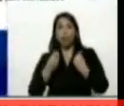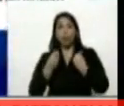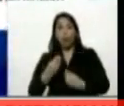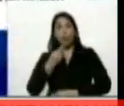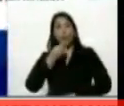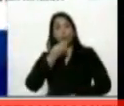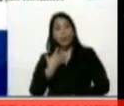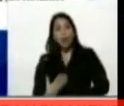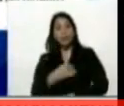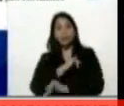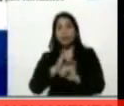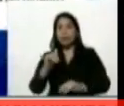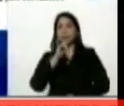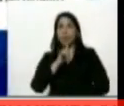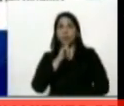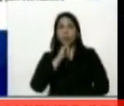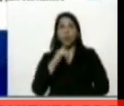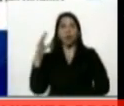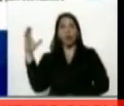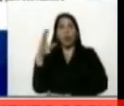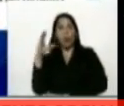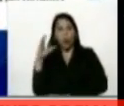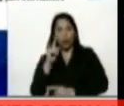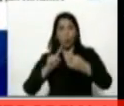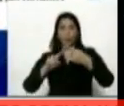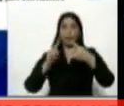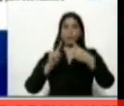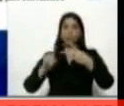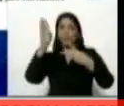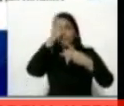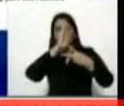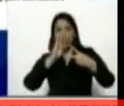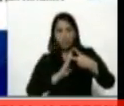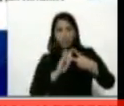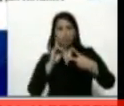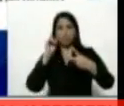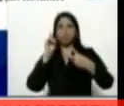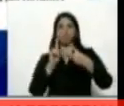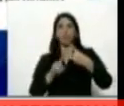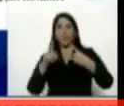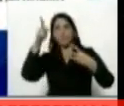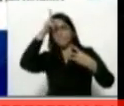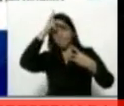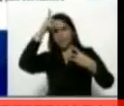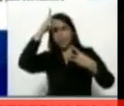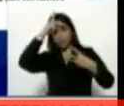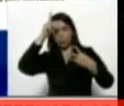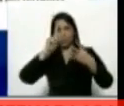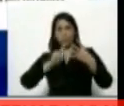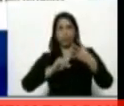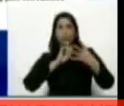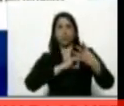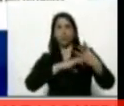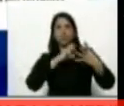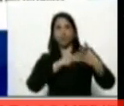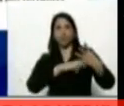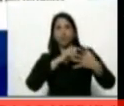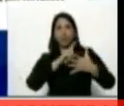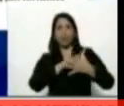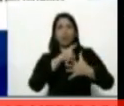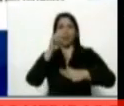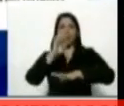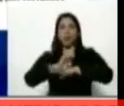y genera todo ese tipo de hordas. En el caso particular de Iris, ya no la saca